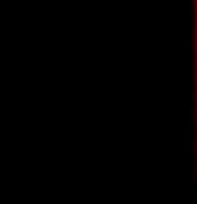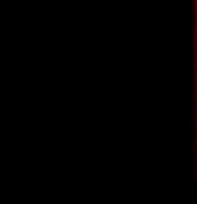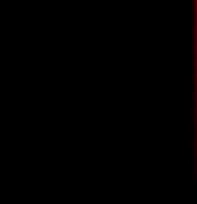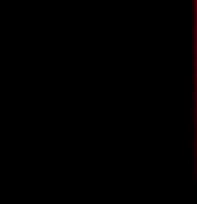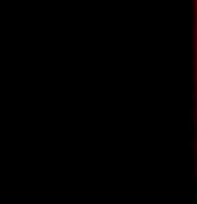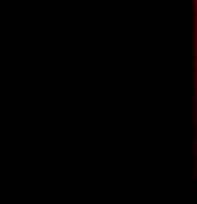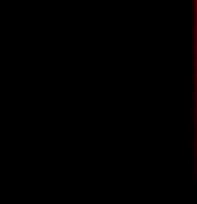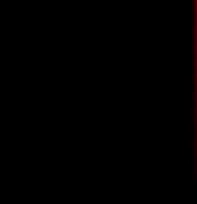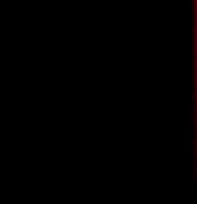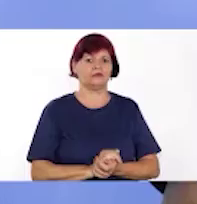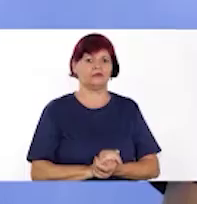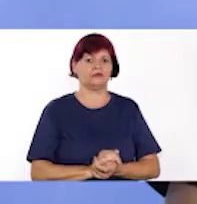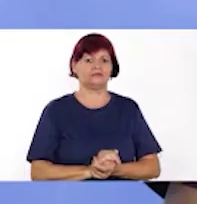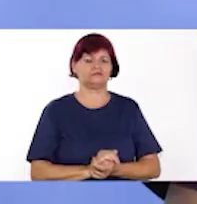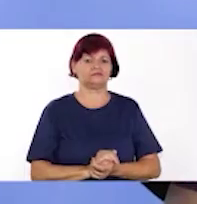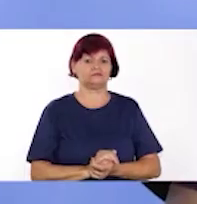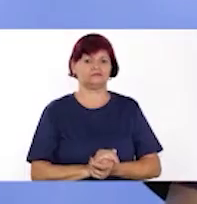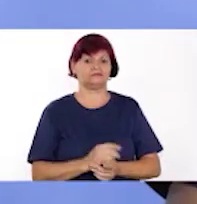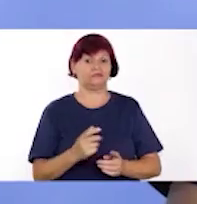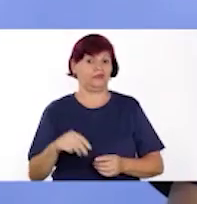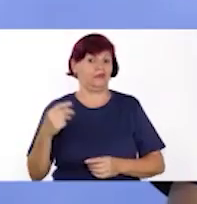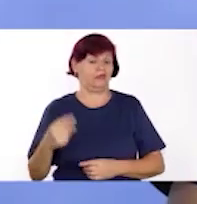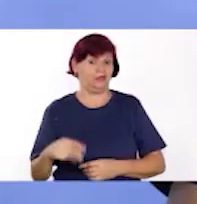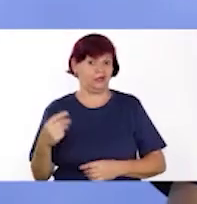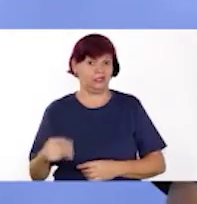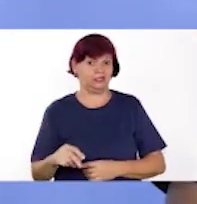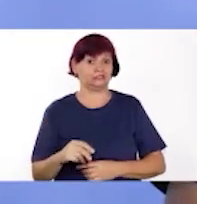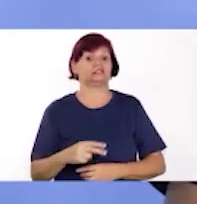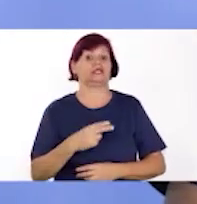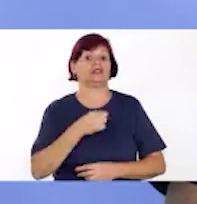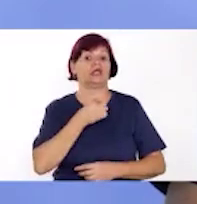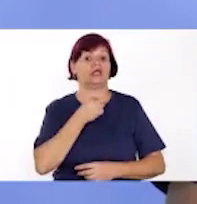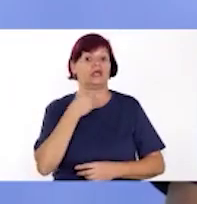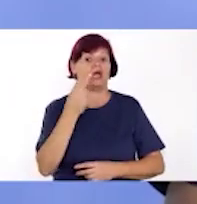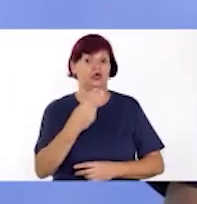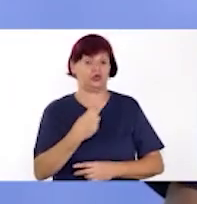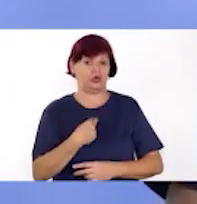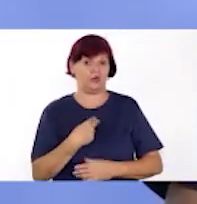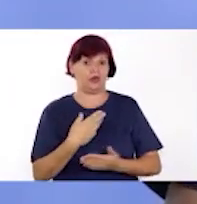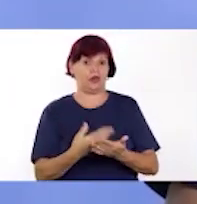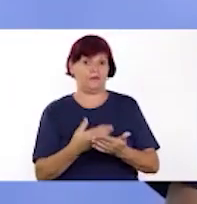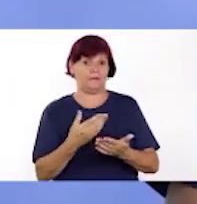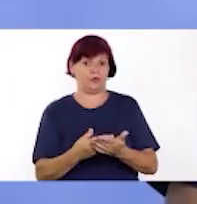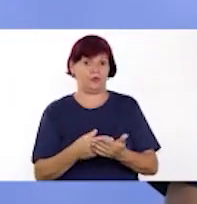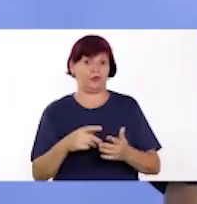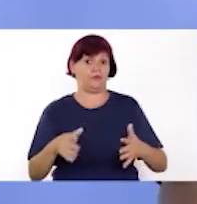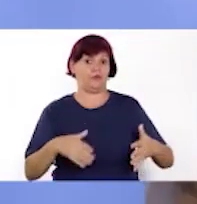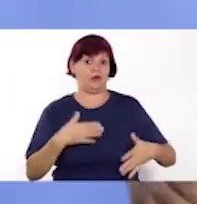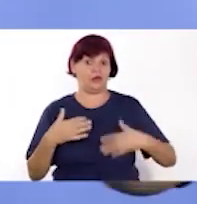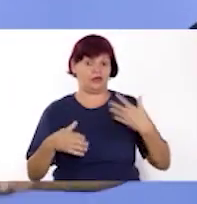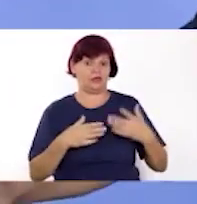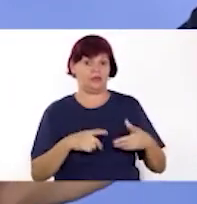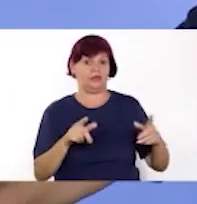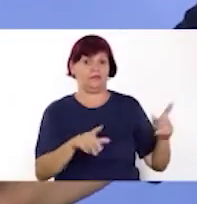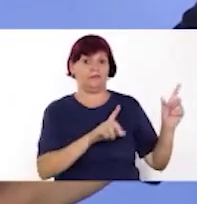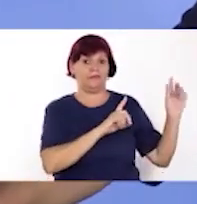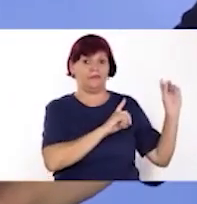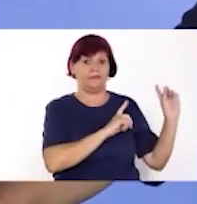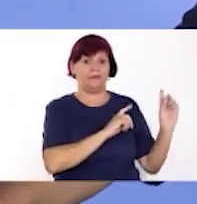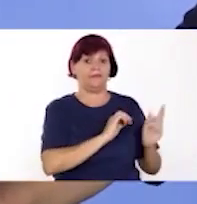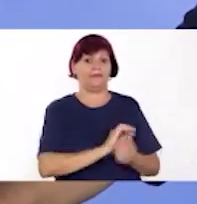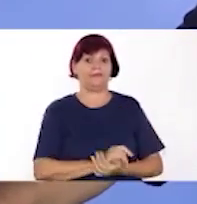americanos? Para que se ejerciten y autoevalúen, le proponemos las siguientes actividades que aparecen en pantalla.